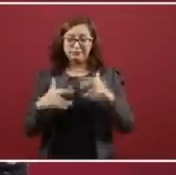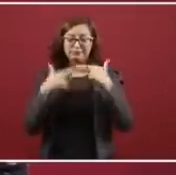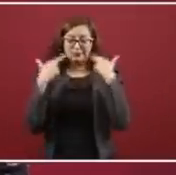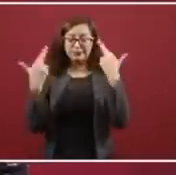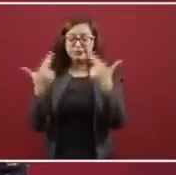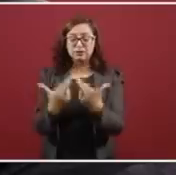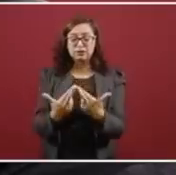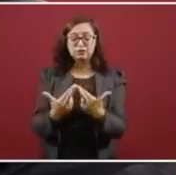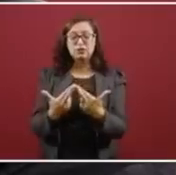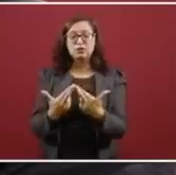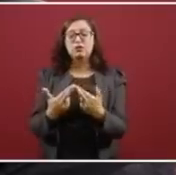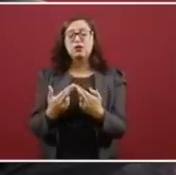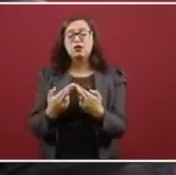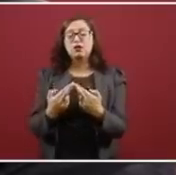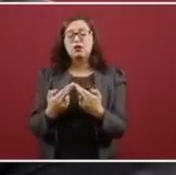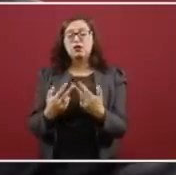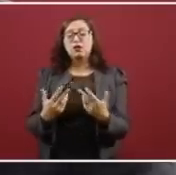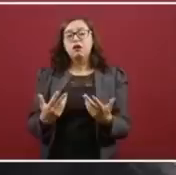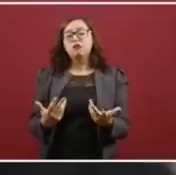vamos